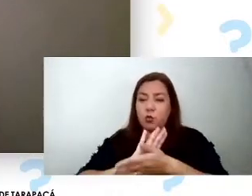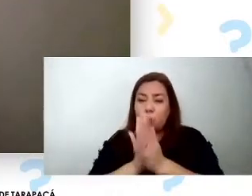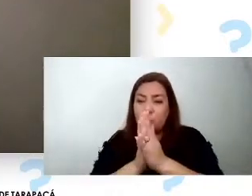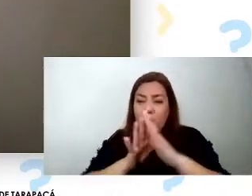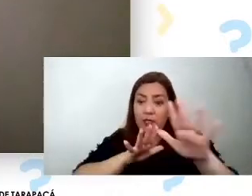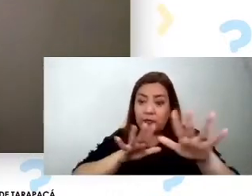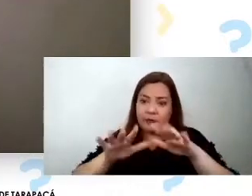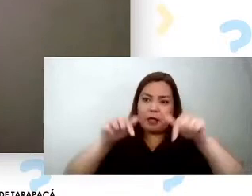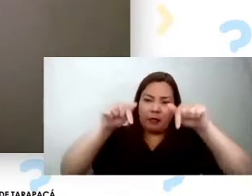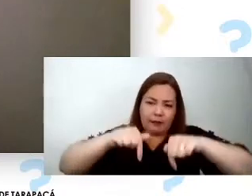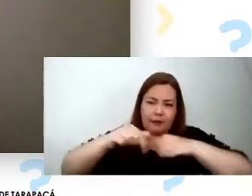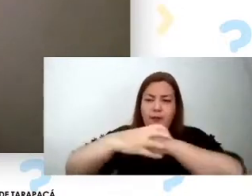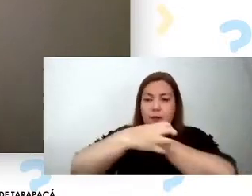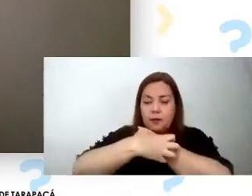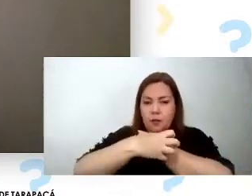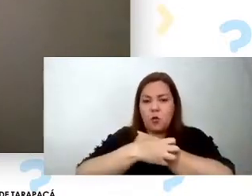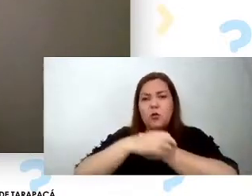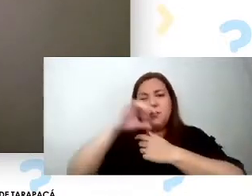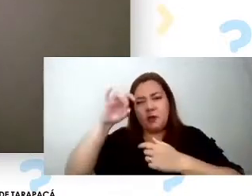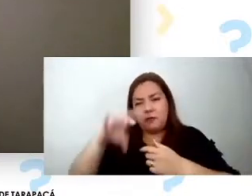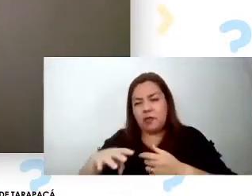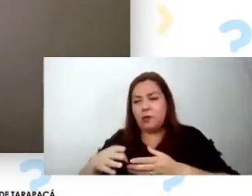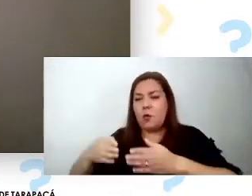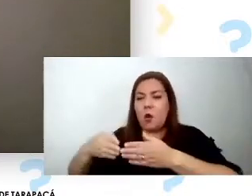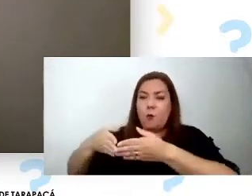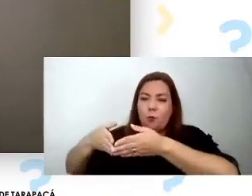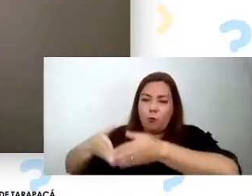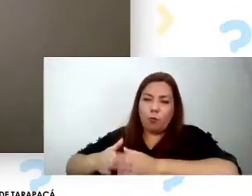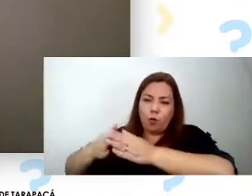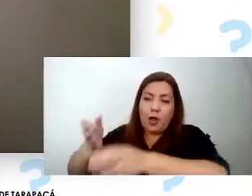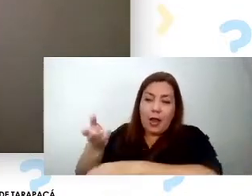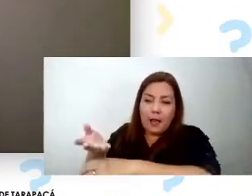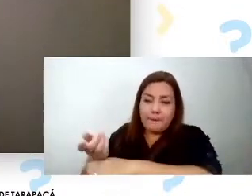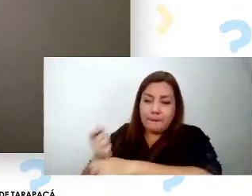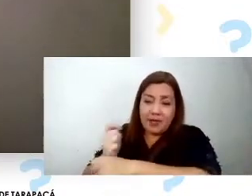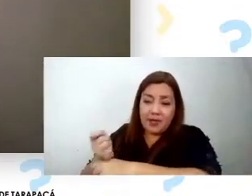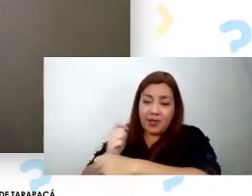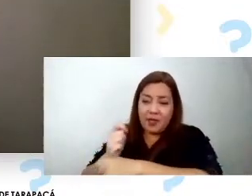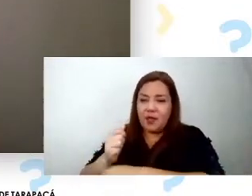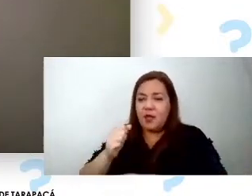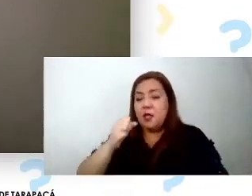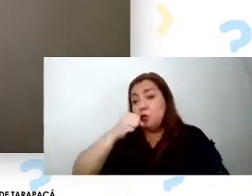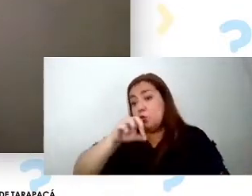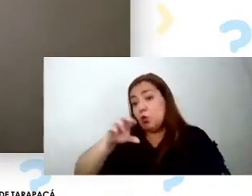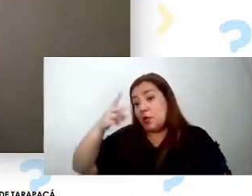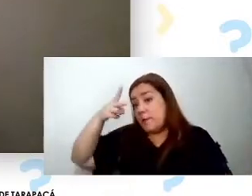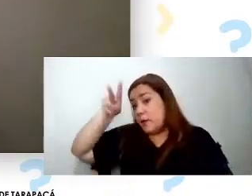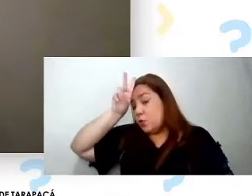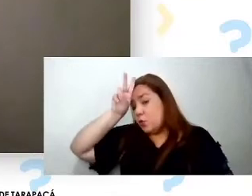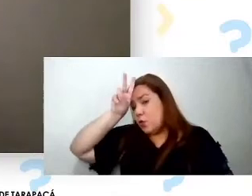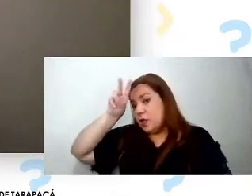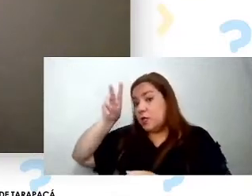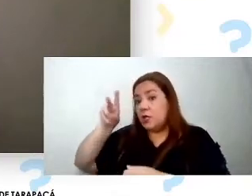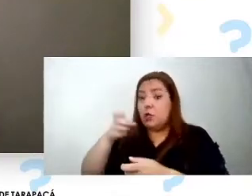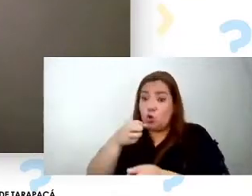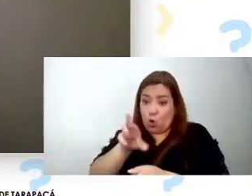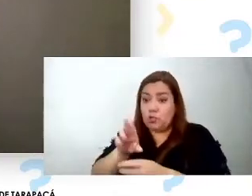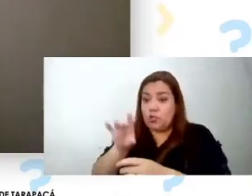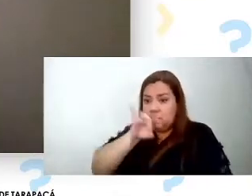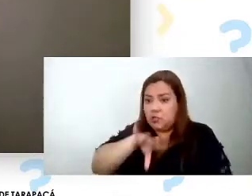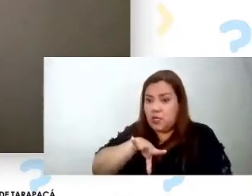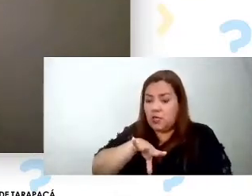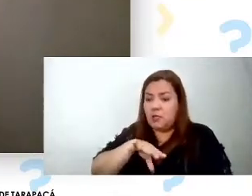región, sabemos, ¿no es cierto?, por las pesqueras en en el sur del Perú y en el norte de Chile, hay una